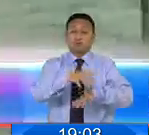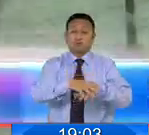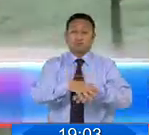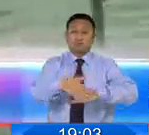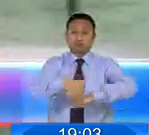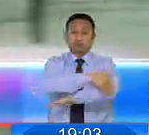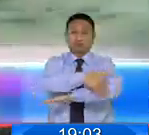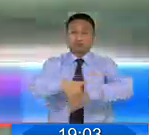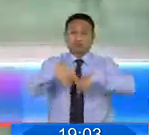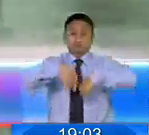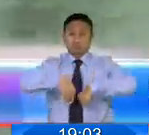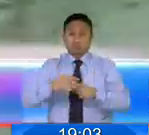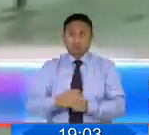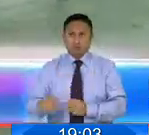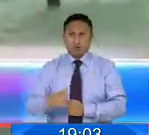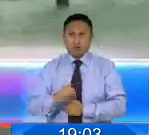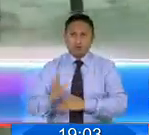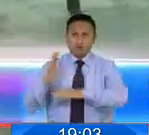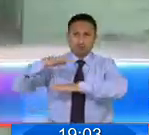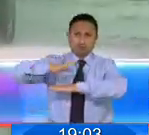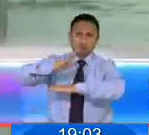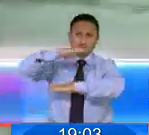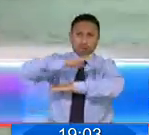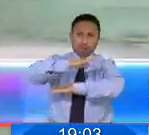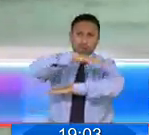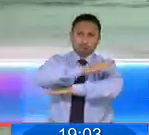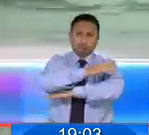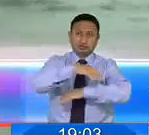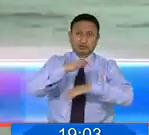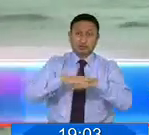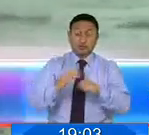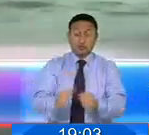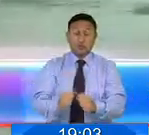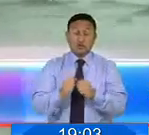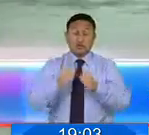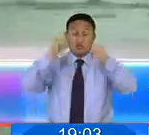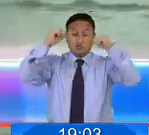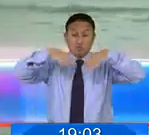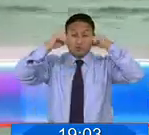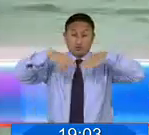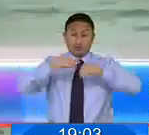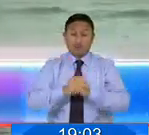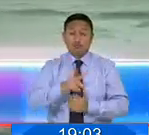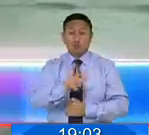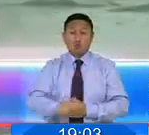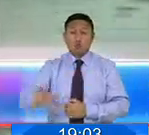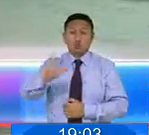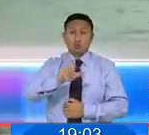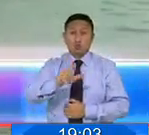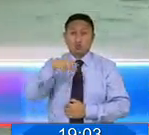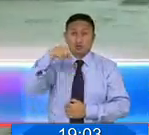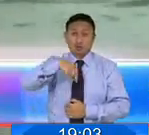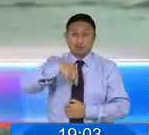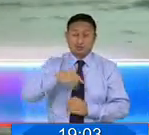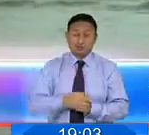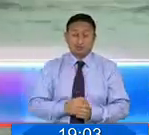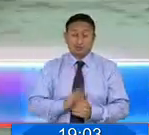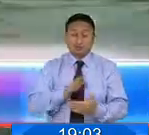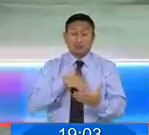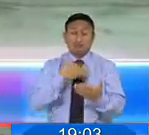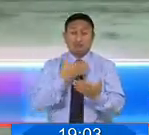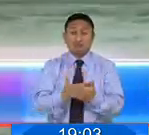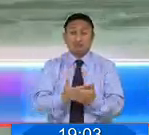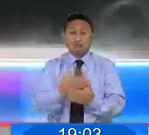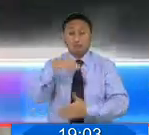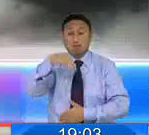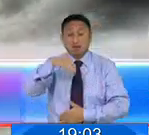calles convertidas en verdaderos ríos debido a las precipitaciones registradas la noche de lunes, mismas que se extendieron hasta la